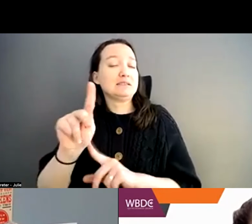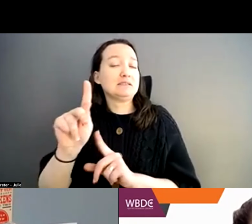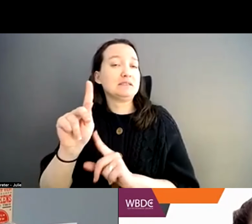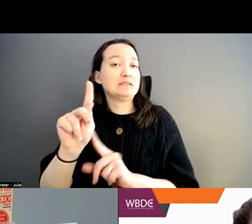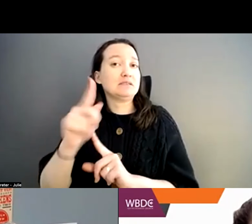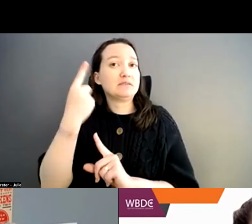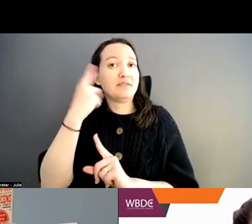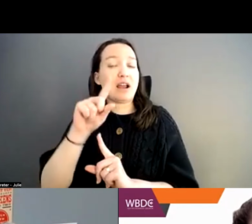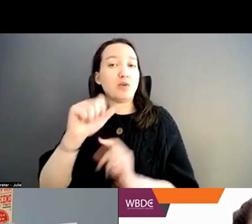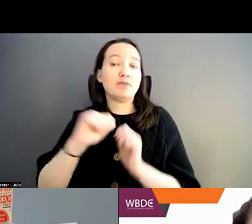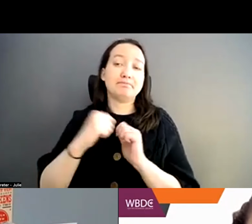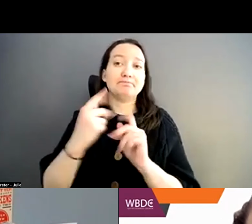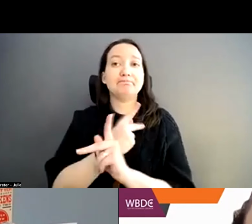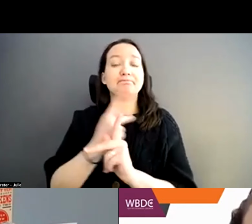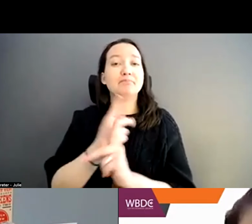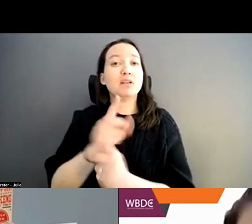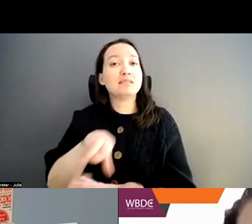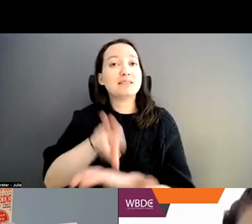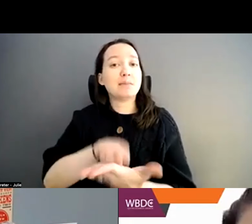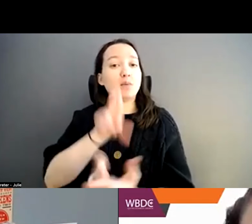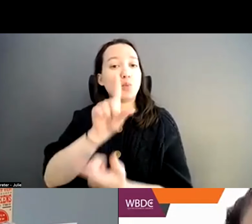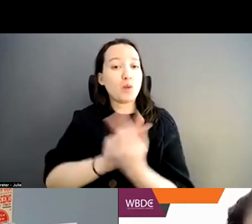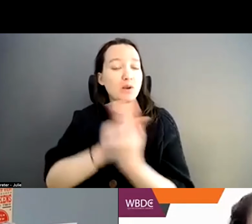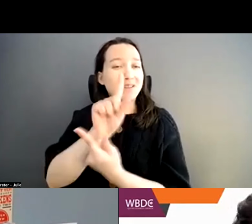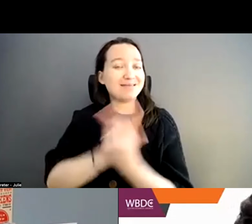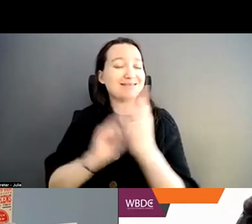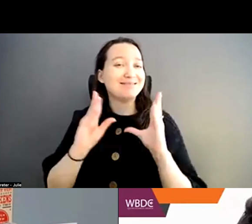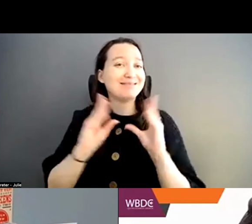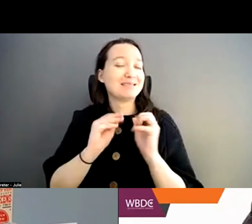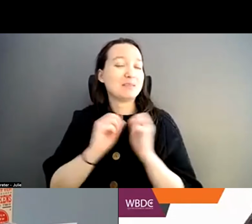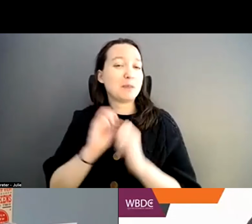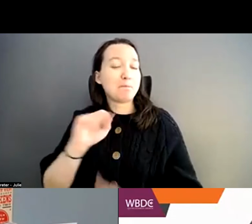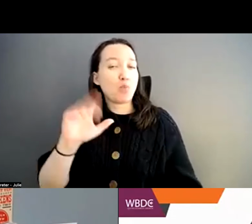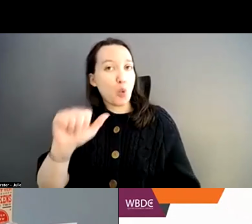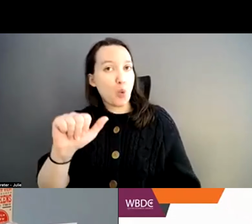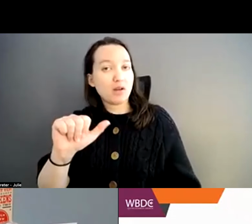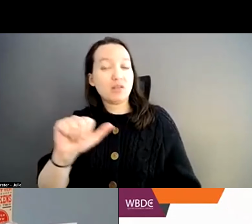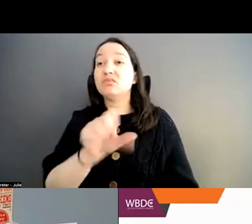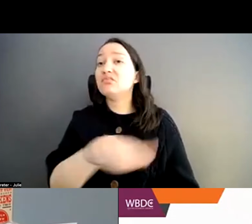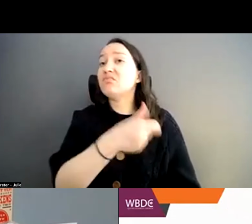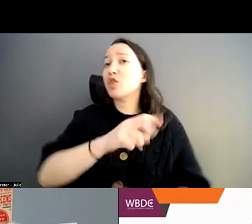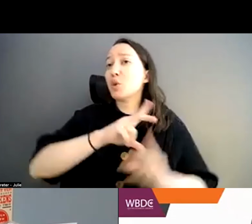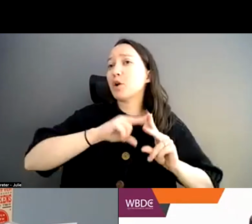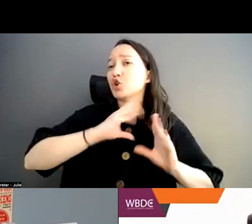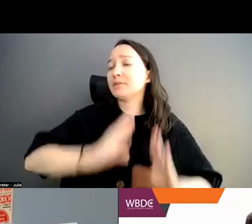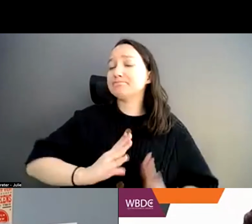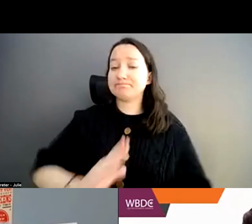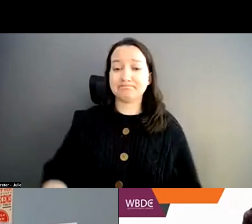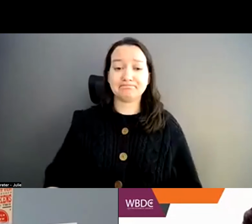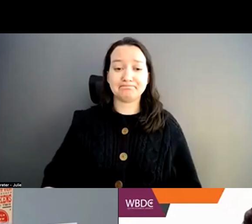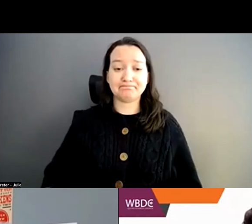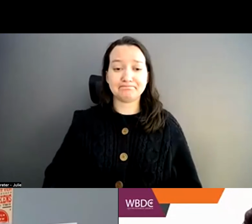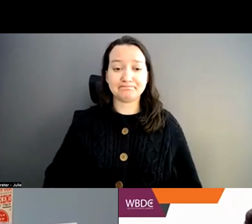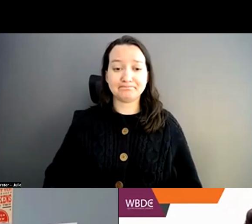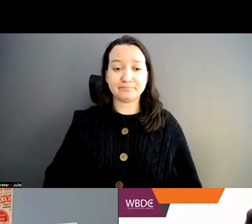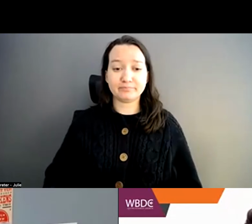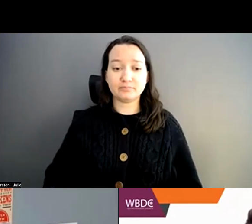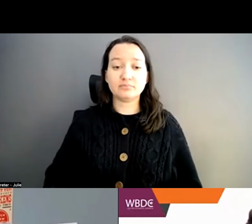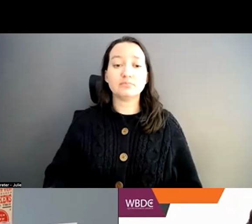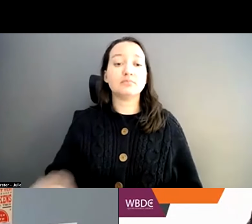Gracias, Laura. Y tenemos un enlace en el chat sobre cómo podemos inscribirnos para las sesiones uno con uno.